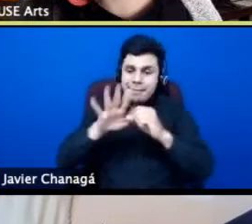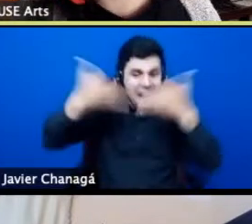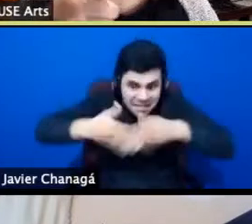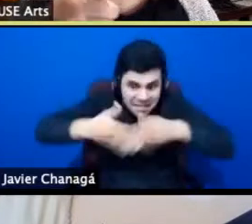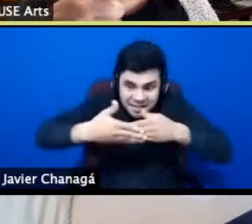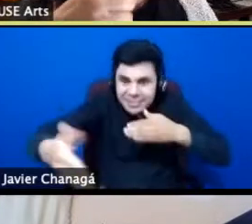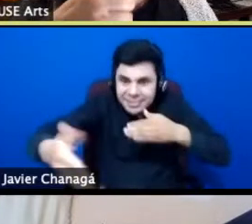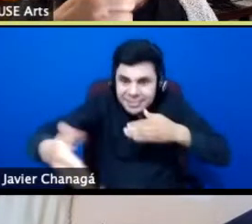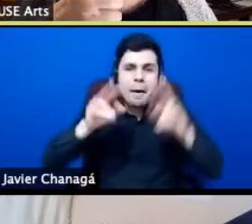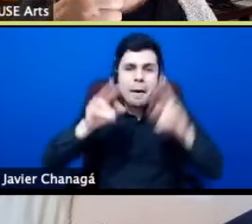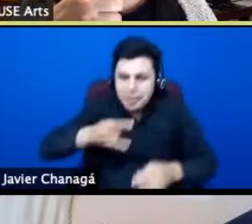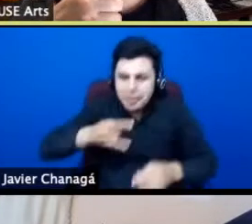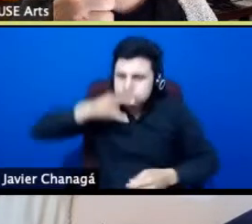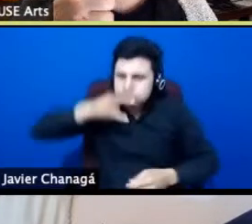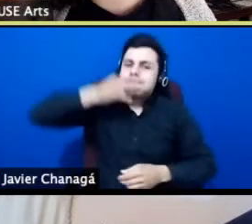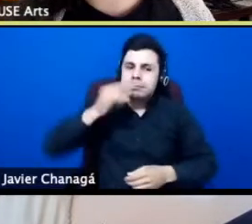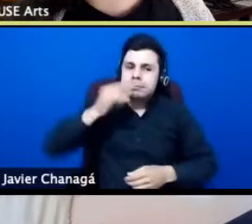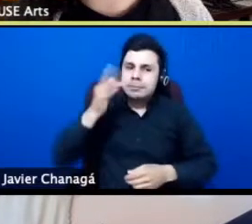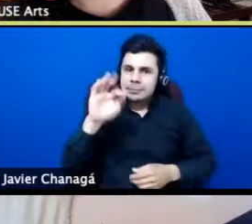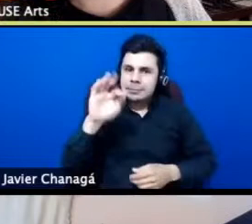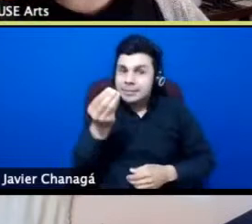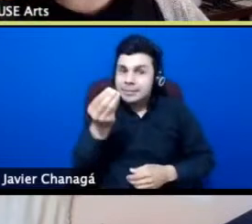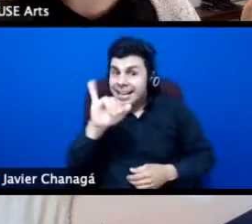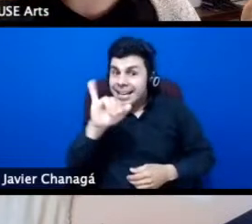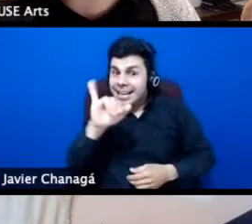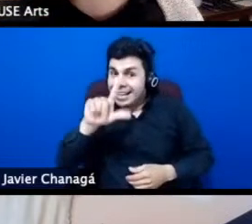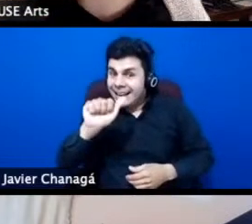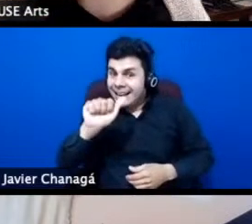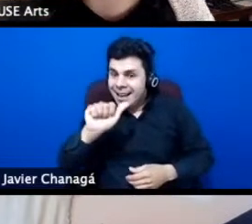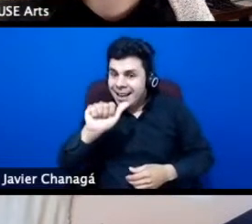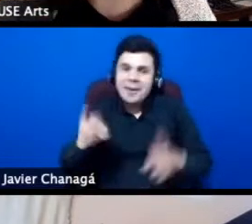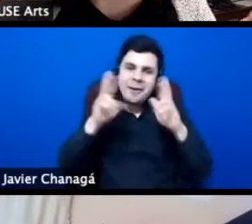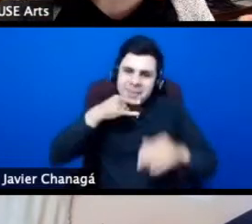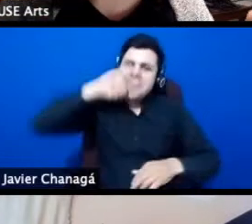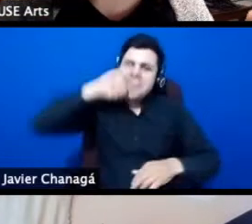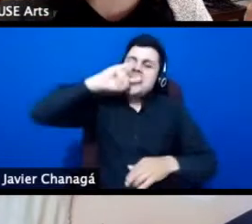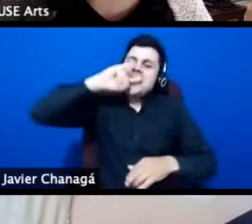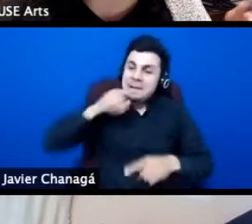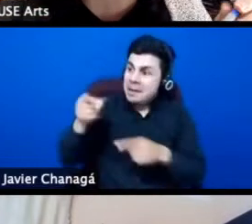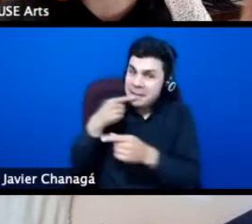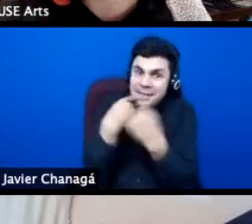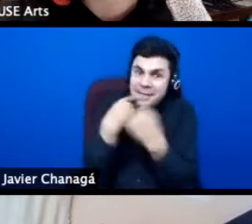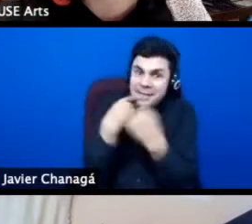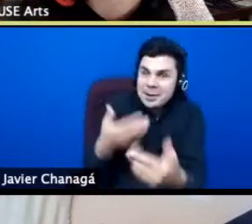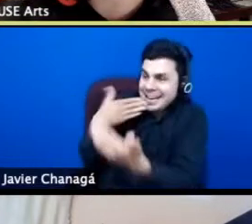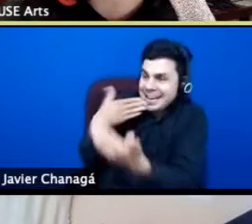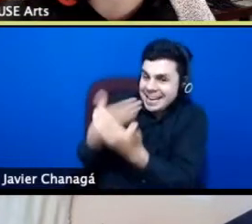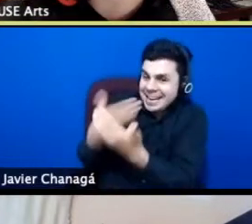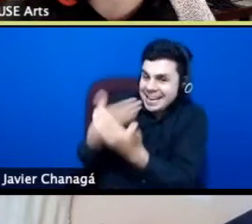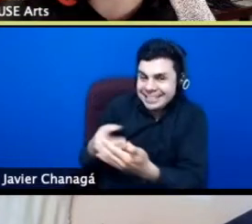eso. Ok. Thank you, Tarek. Thank you, Tarek Nur. ¿Quién va después?